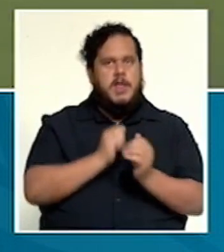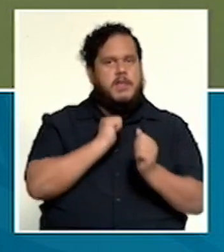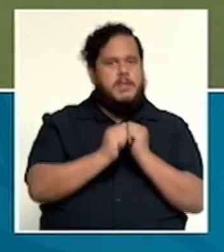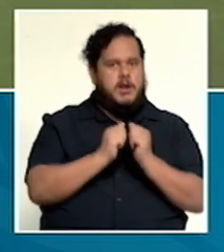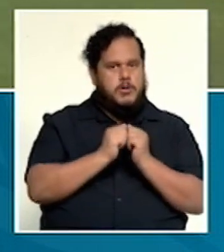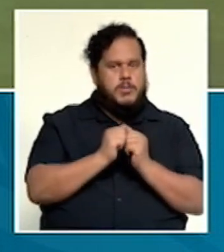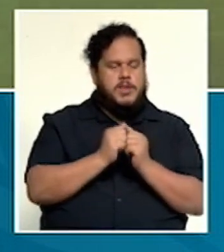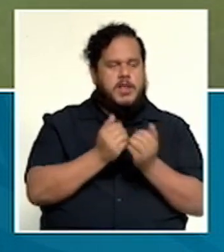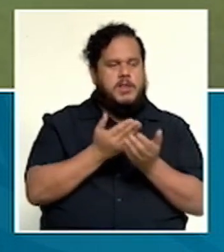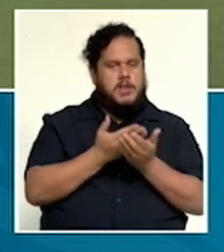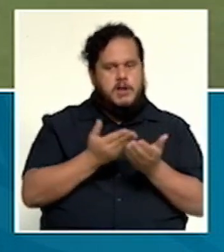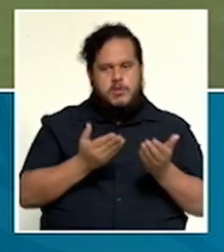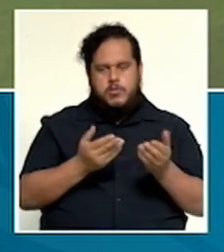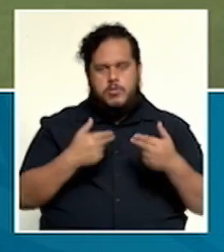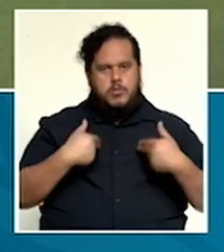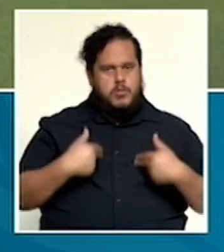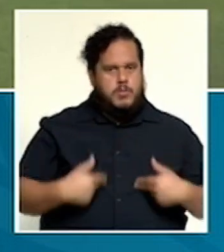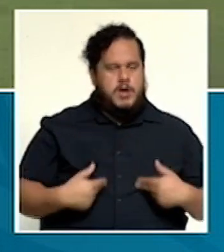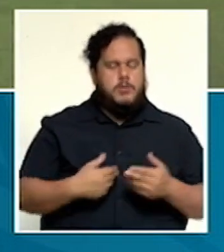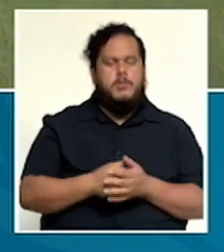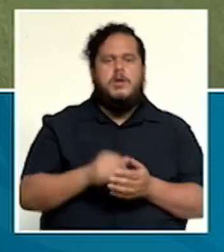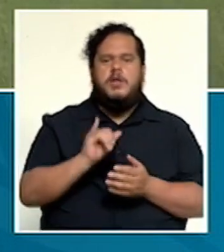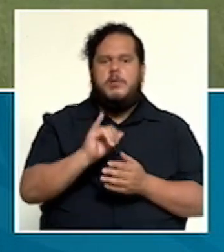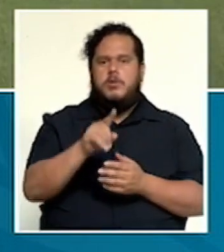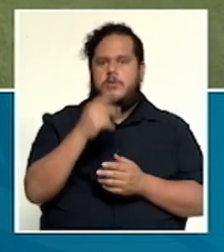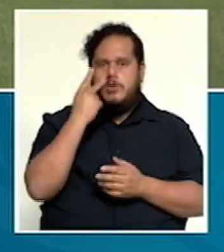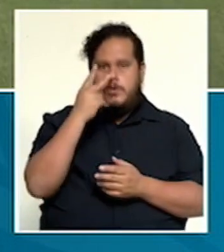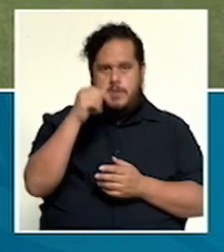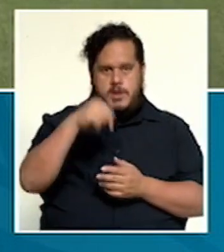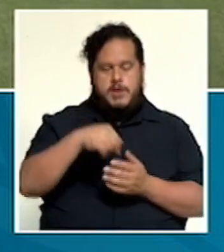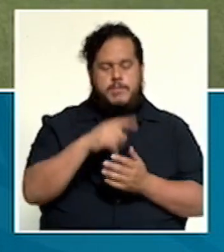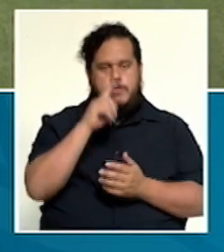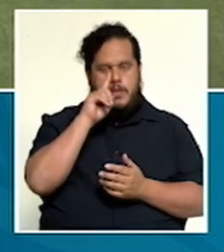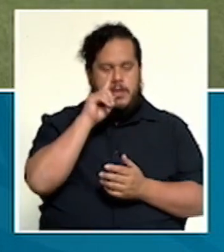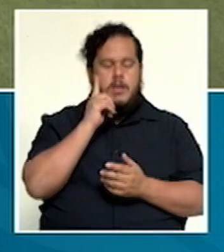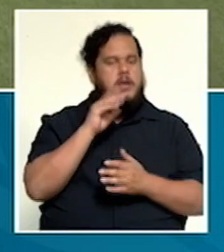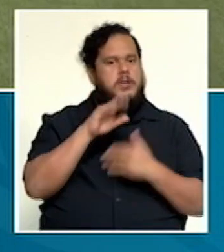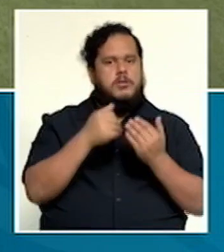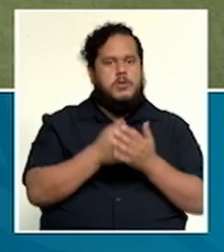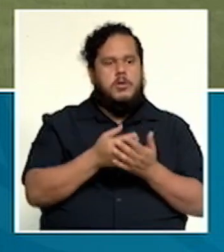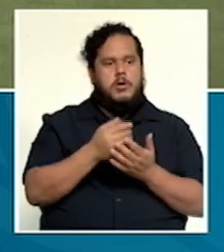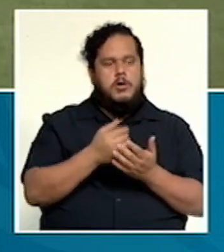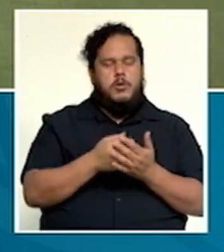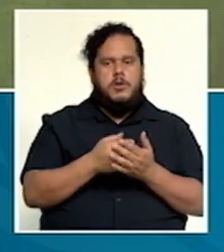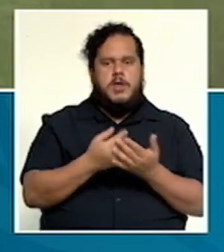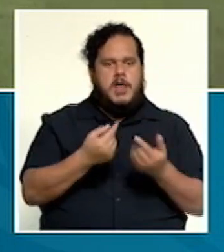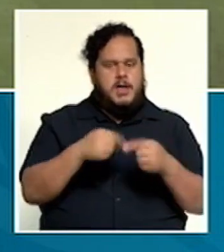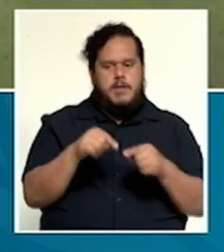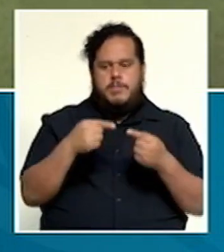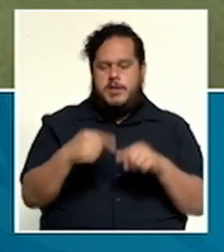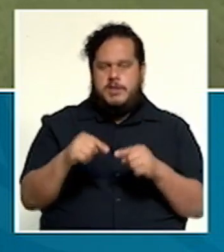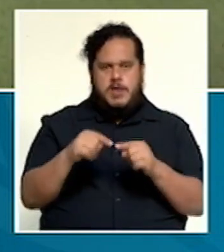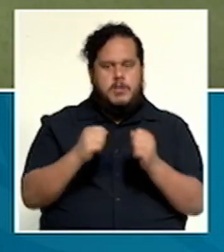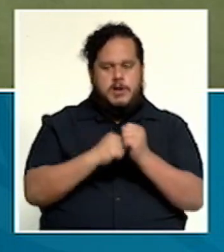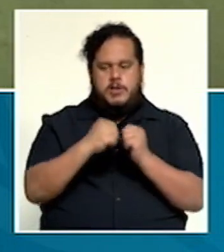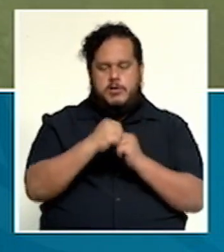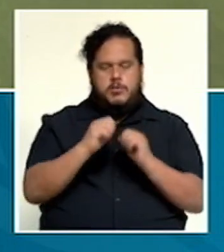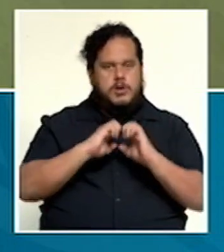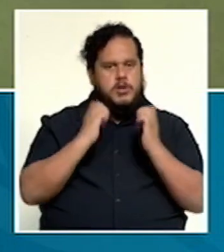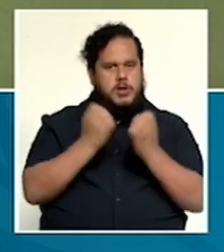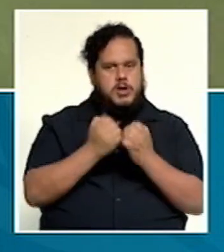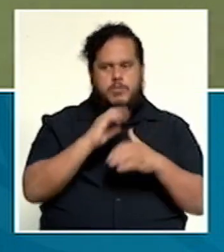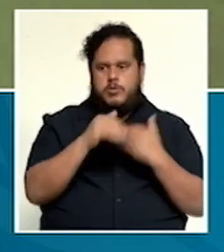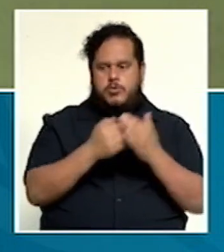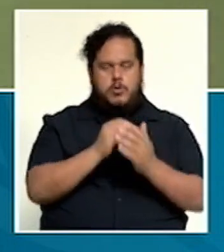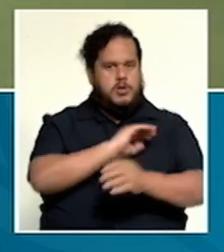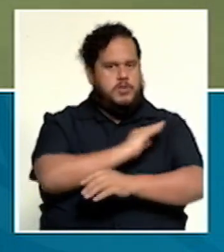competencia, del recurso humano. También usted lo ve aquí en todo lo que han venido pasando en las estructuras de los equipos, todos los esfuerzos